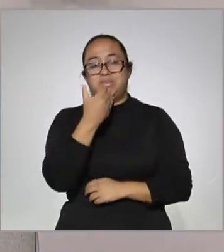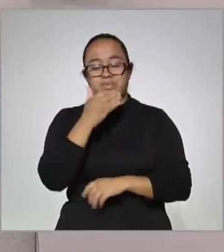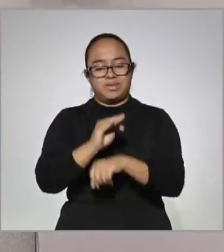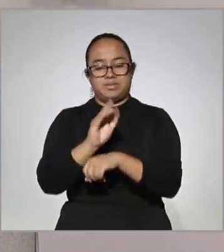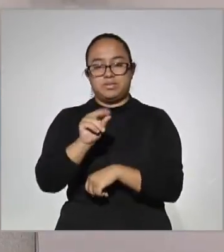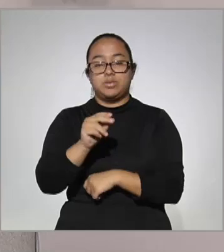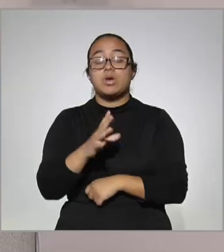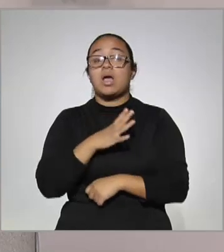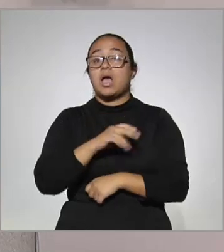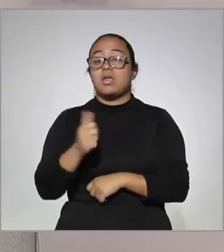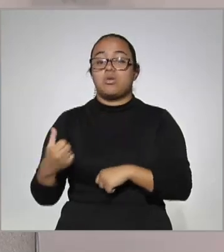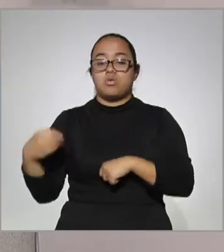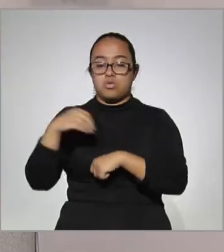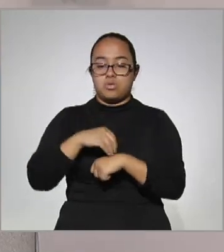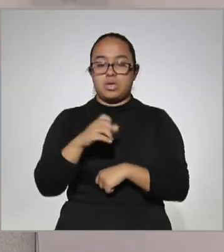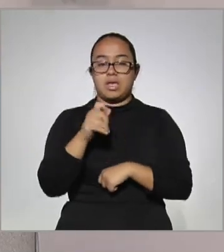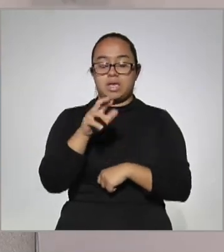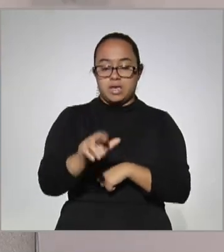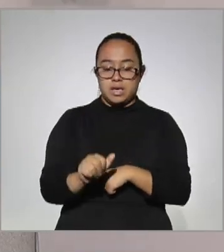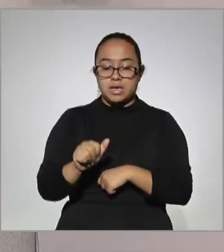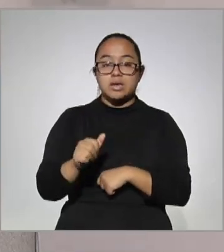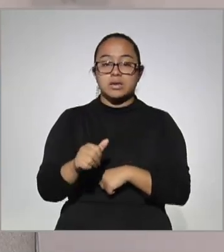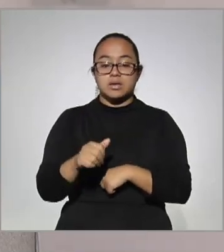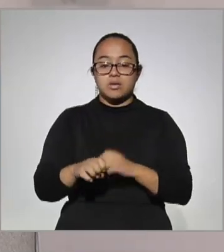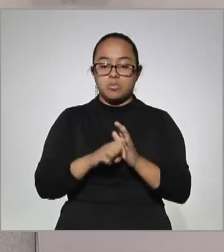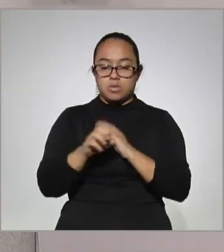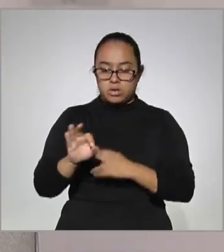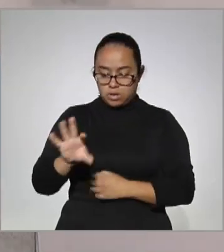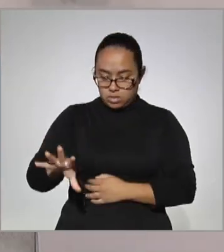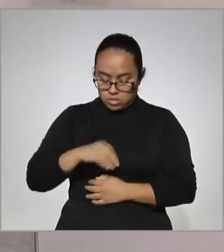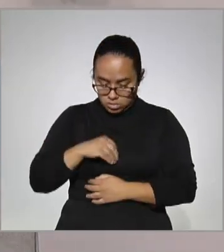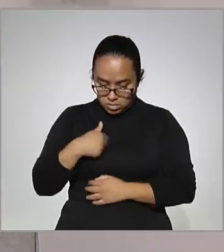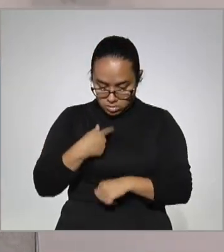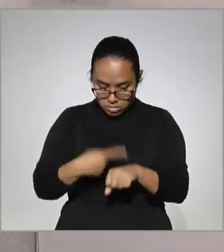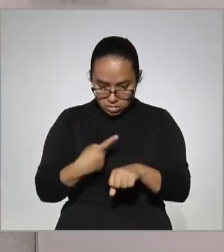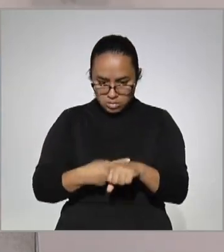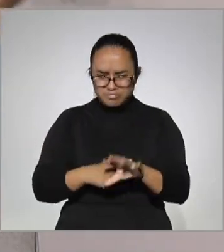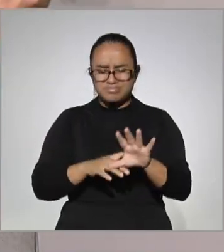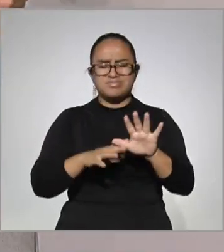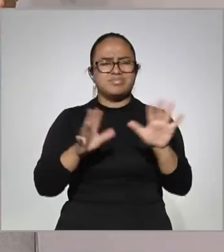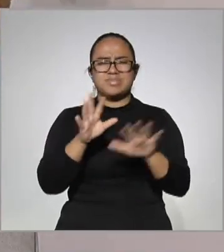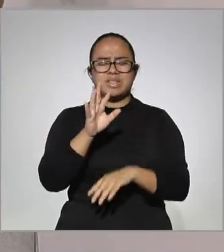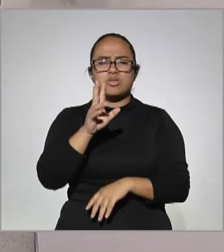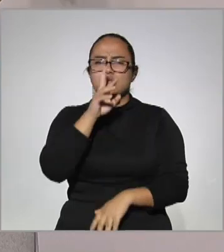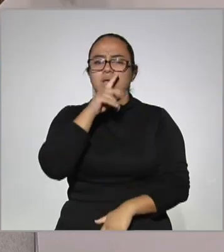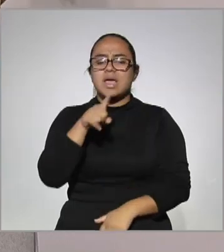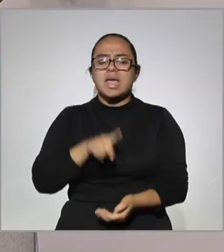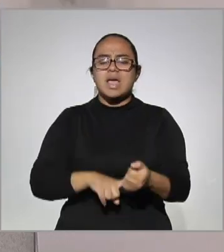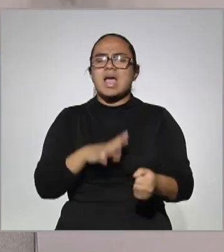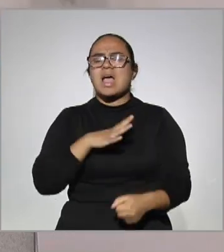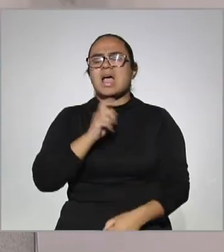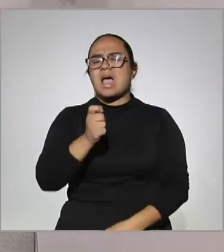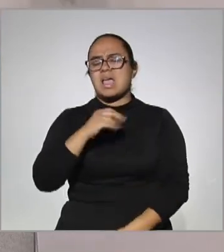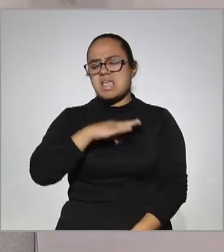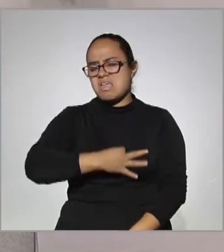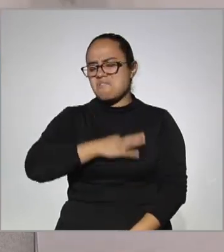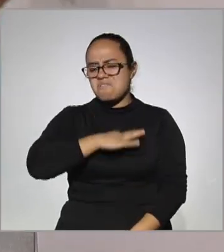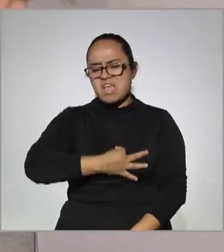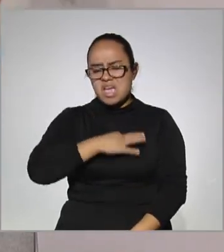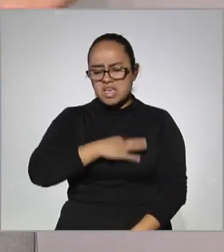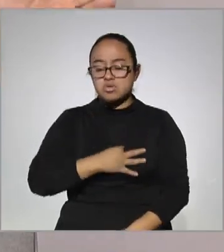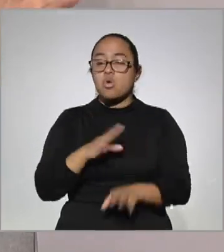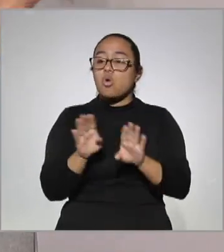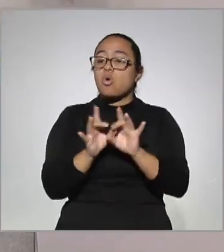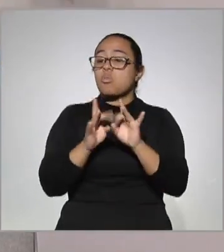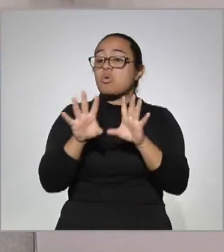extra de malo que te va a hacer, híjole, no vaya a ser que tenga yo algo de transmisión sexual. No lo veas así, tienes una infección. Así es. Tienes una infección. ¿Cómo la adquiriste?